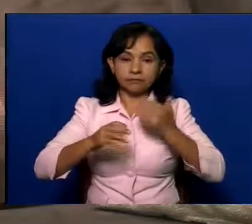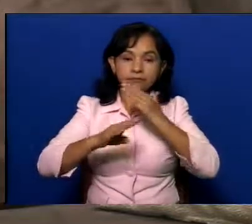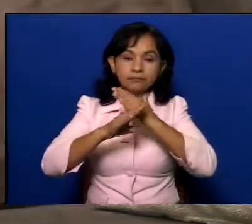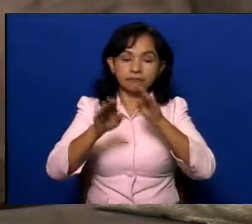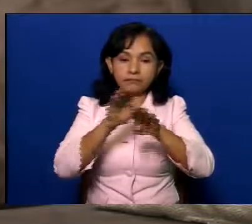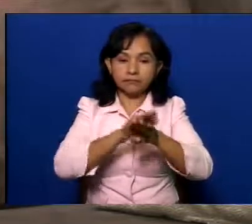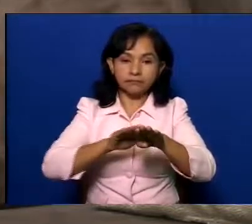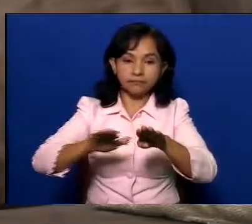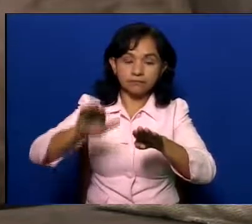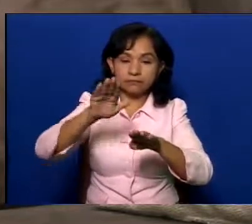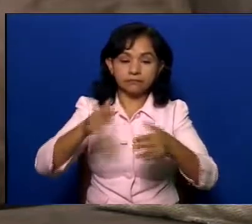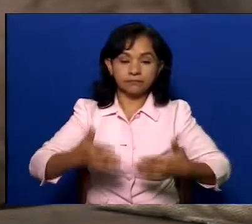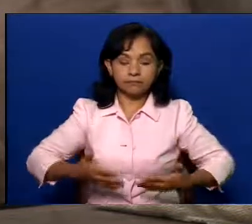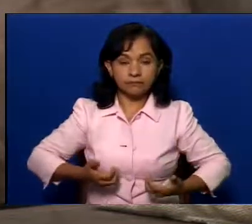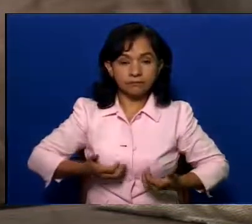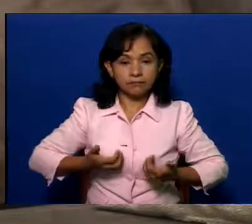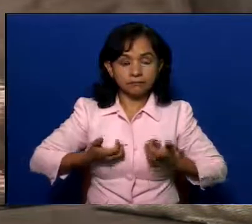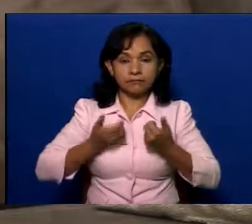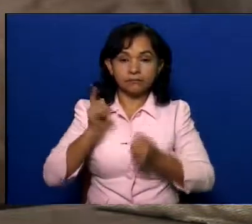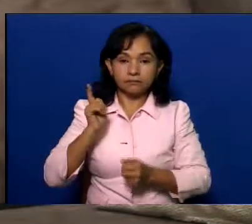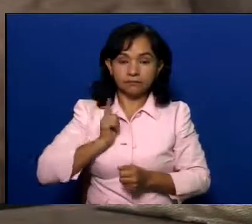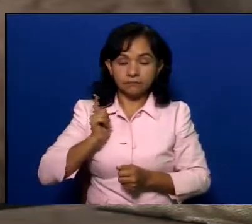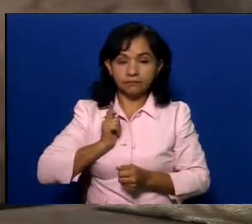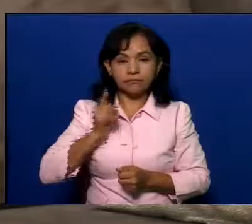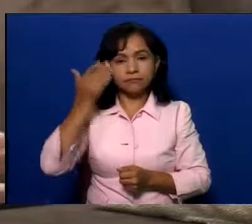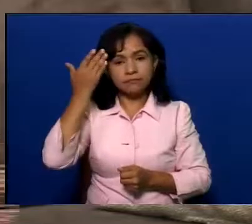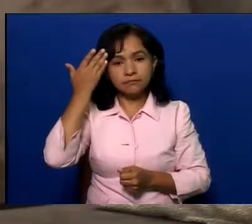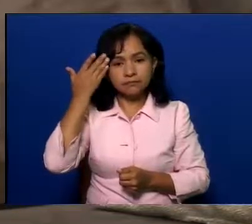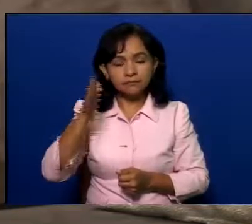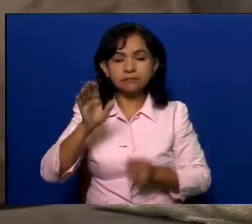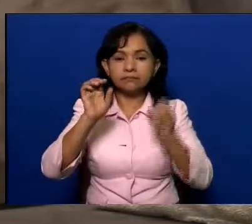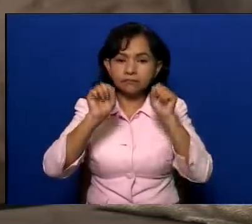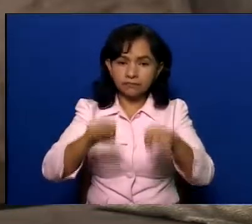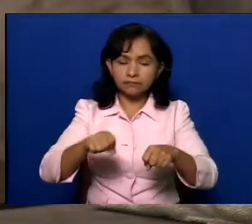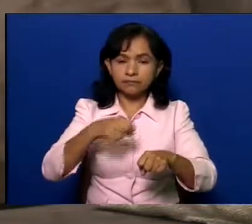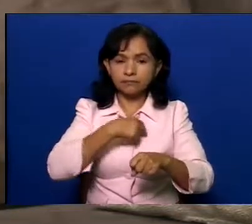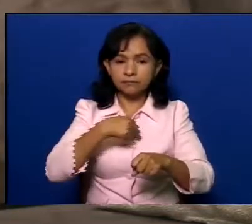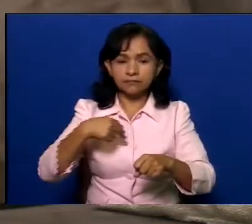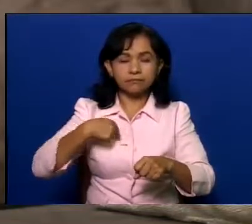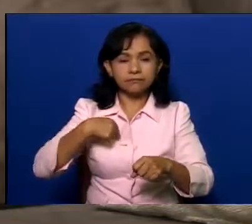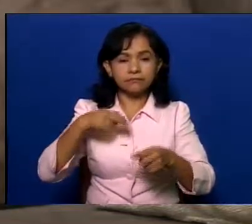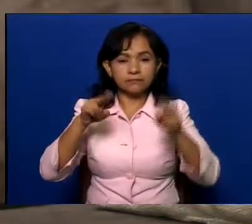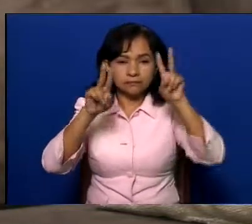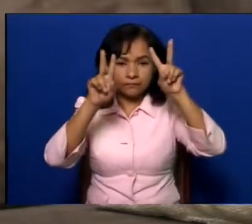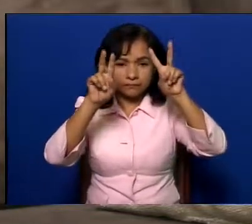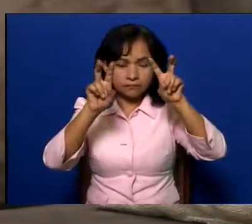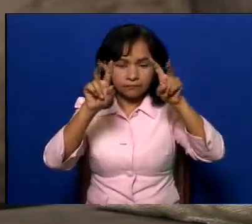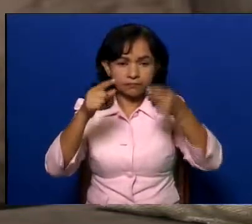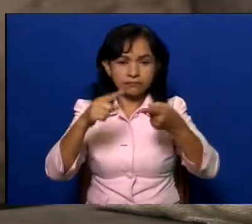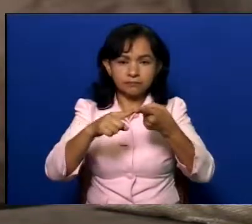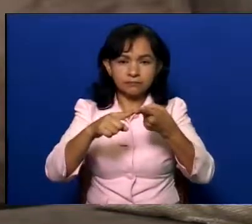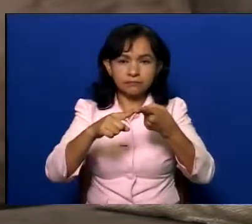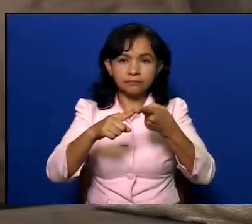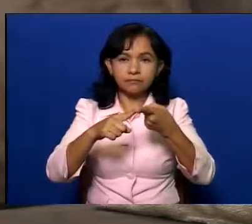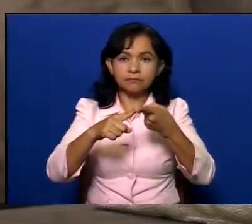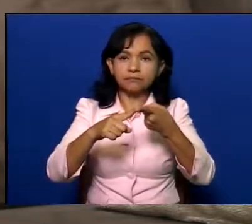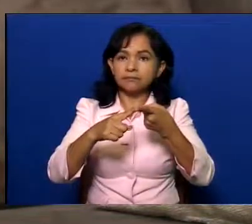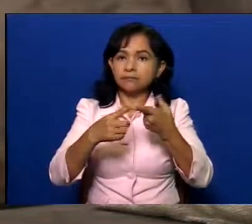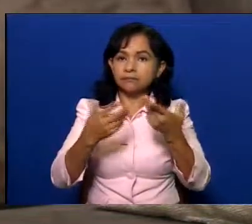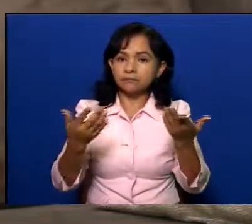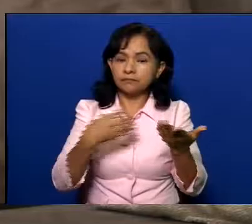gobierno a través del sistema de salud para contrarrestar esta enfermedad. Regresamos hablando de eso después de este